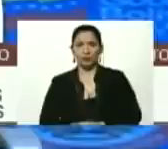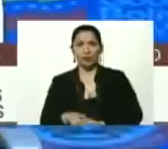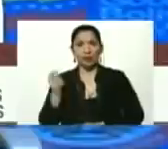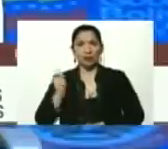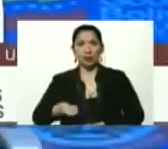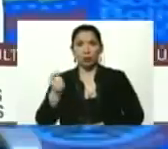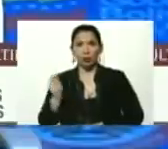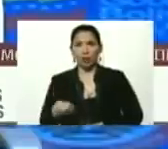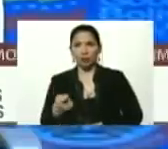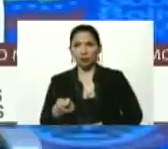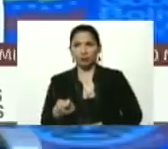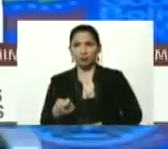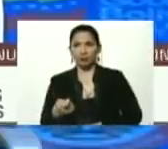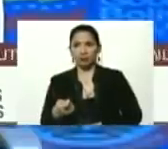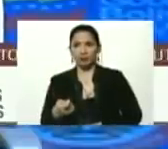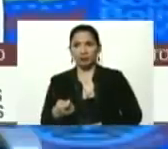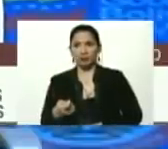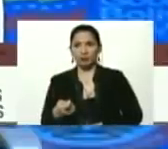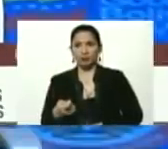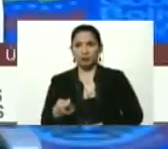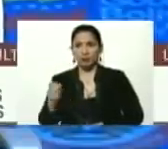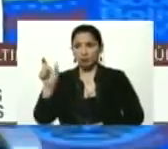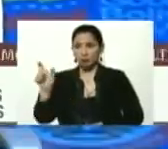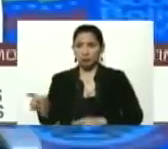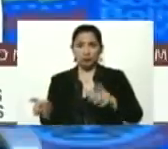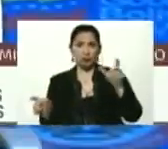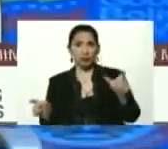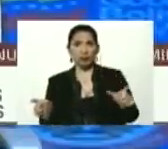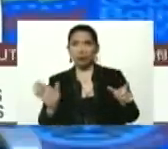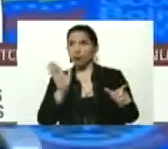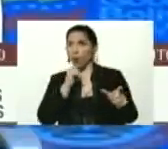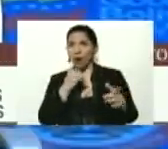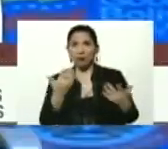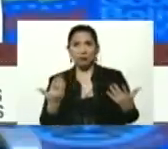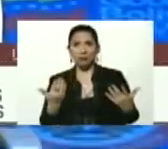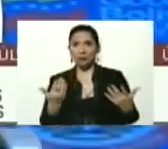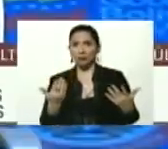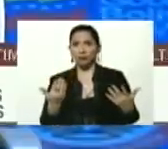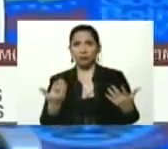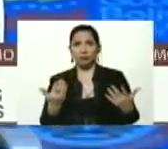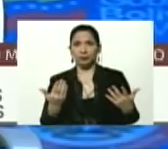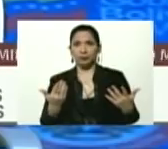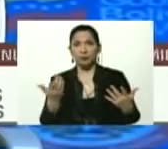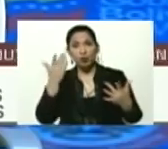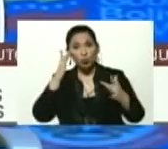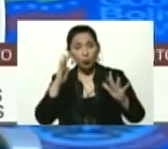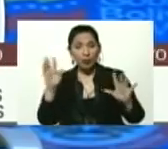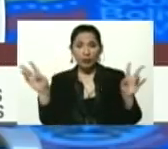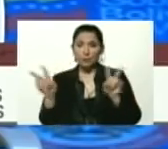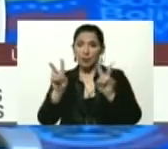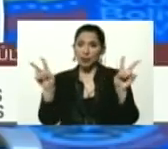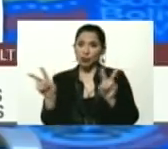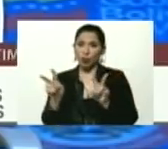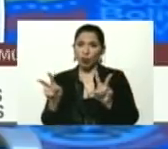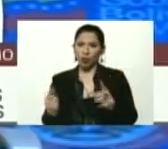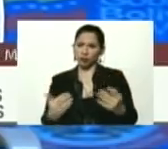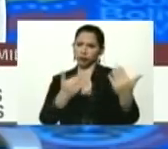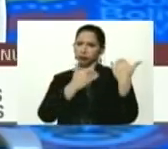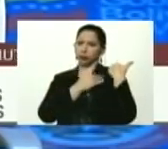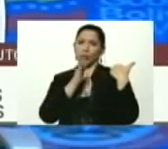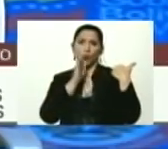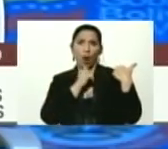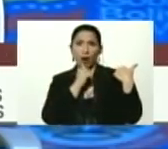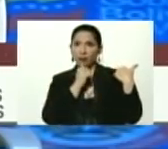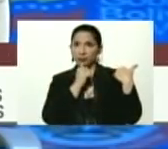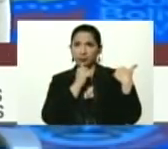arbitrales, ni entre las partes. No existe. Esa supuesta victoria que él se atribuye no